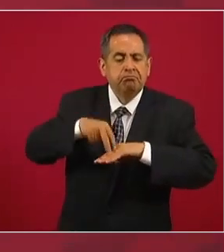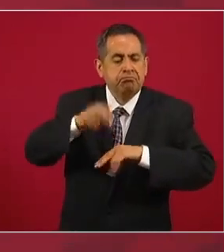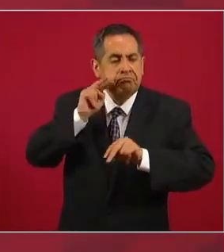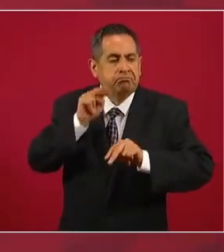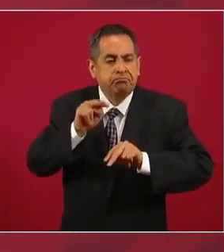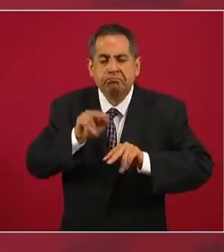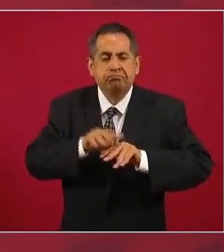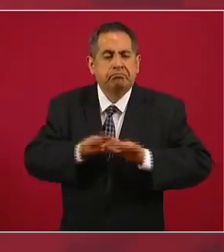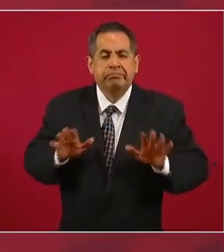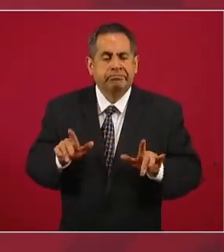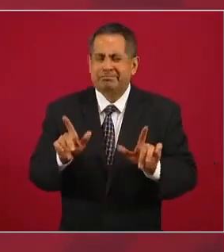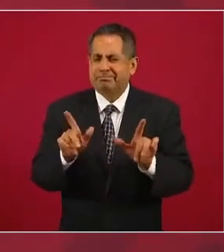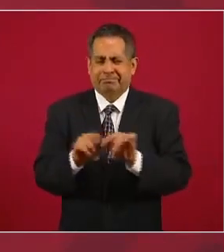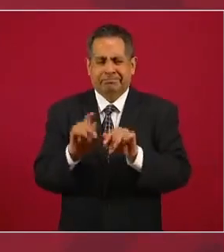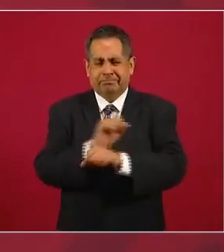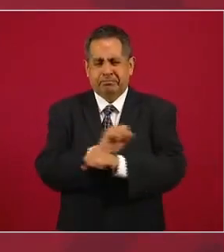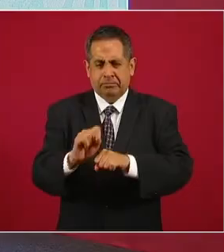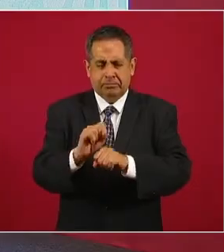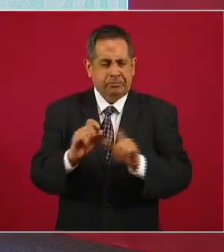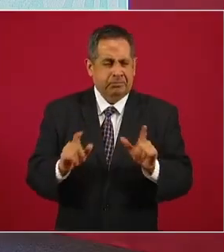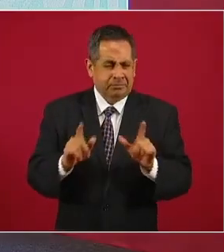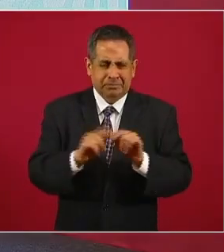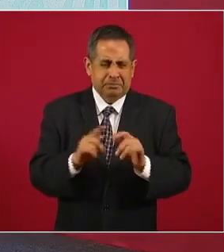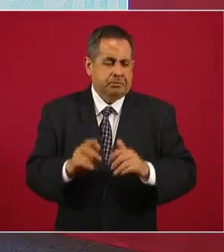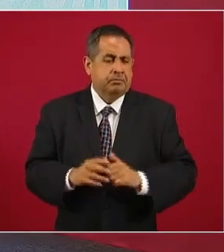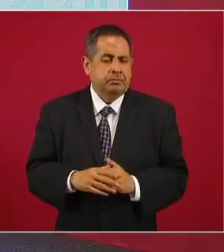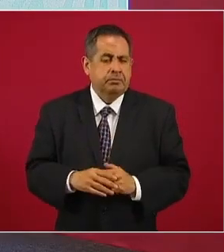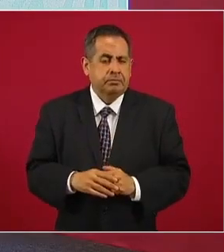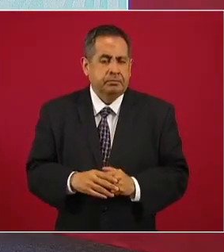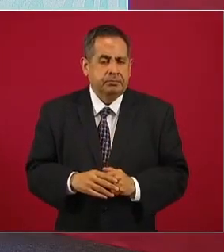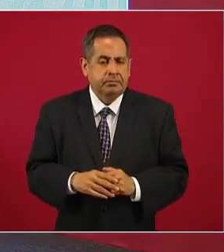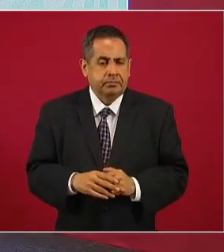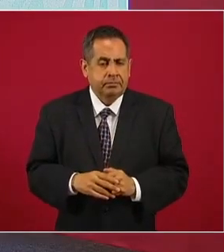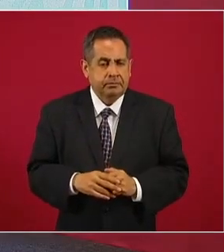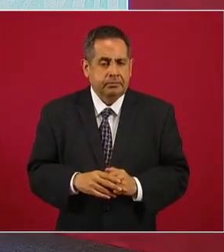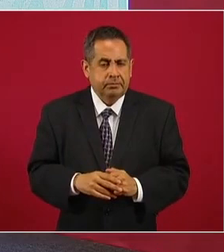de la puerta principal.